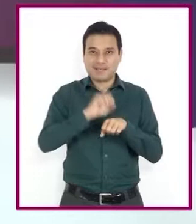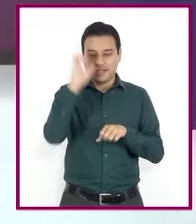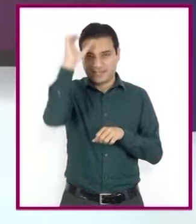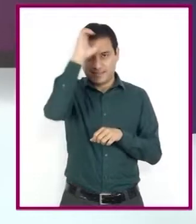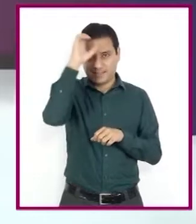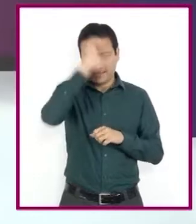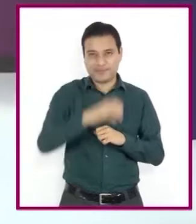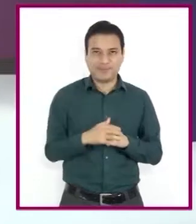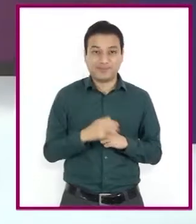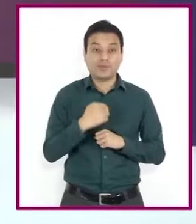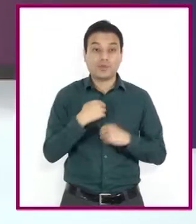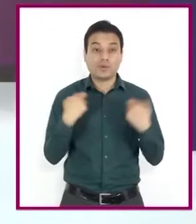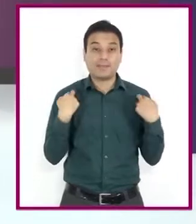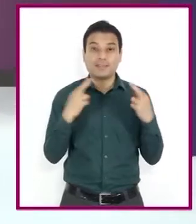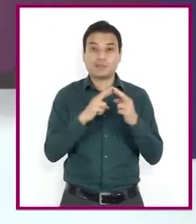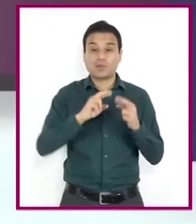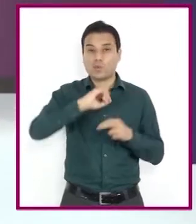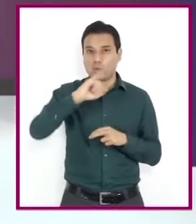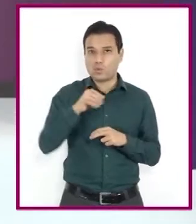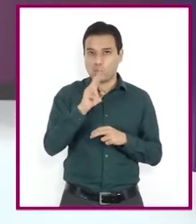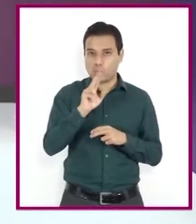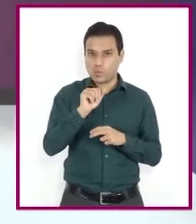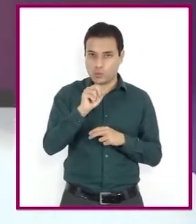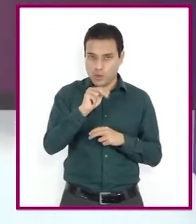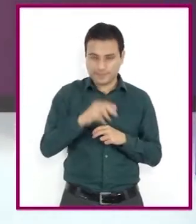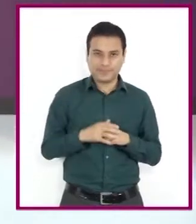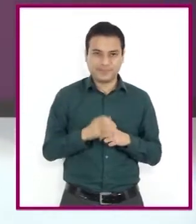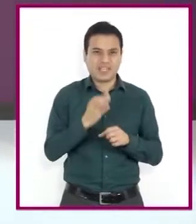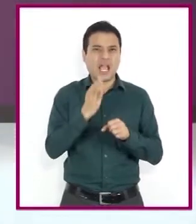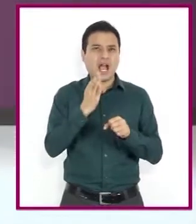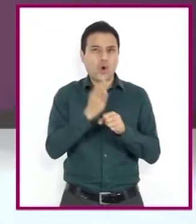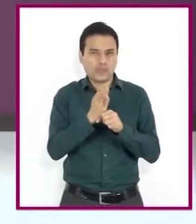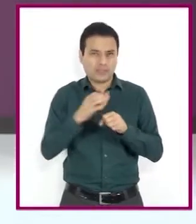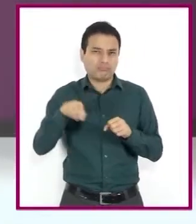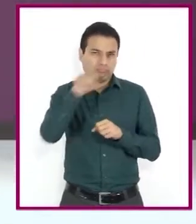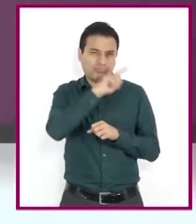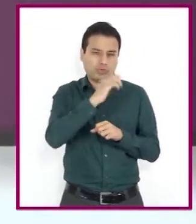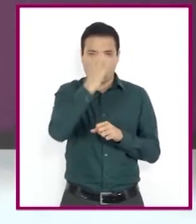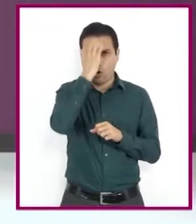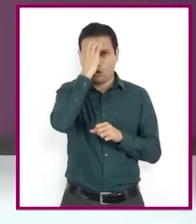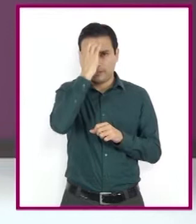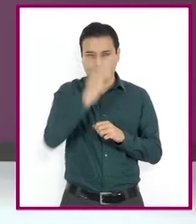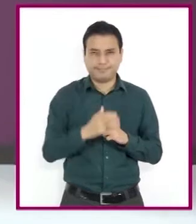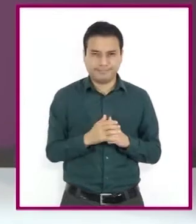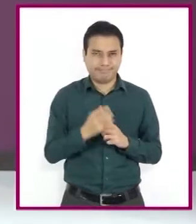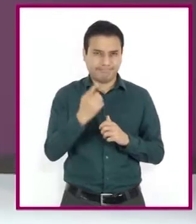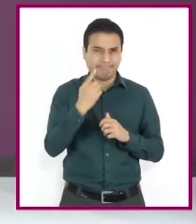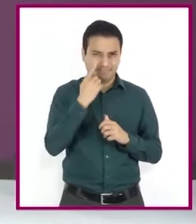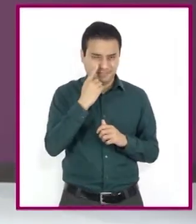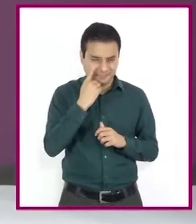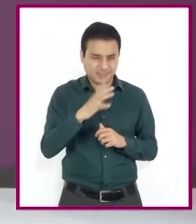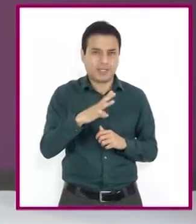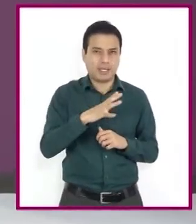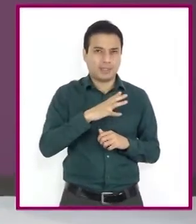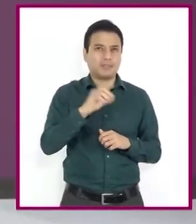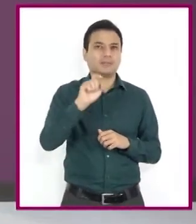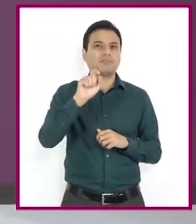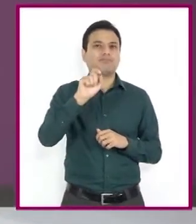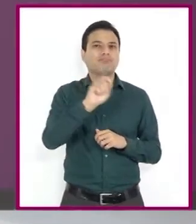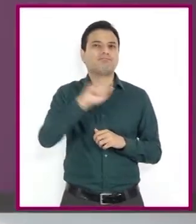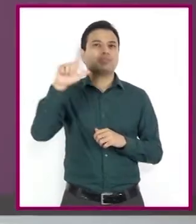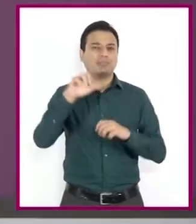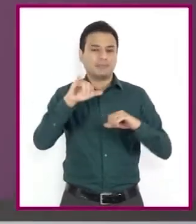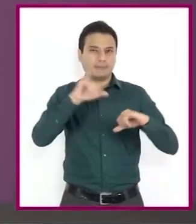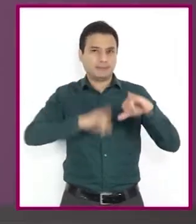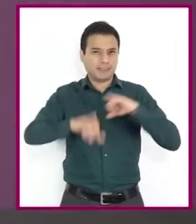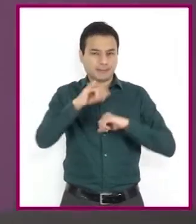maestro Juan David González de Paz. En esta ocasión conocerán los avances de la ciencia acerca de los métodos de conservación de